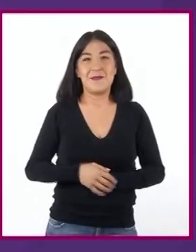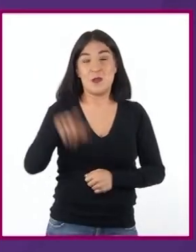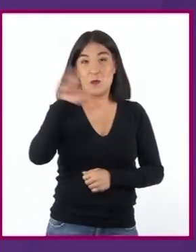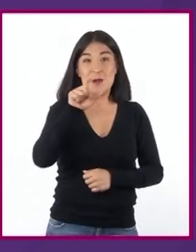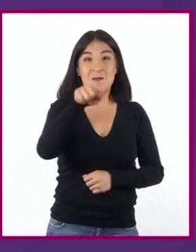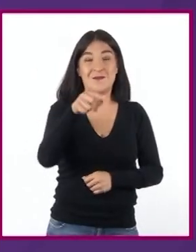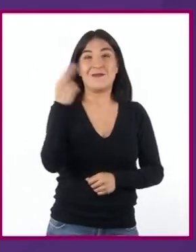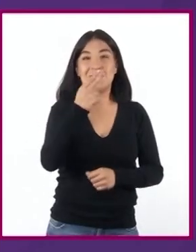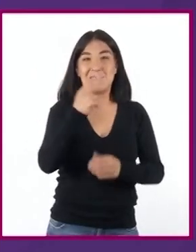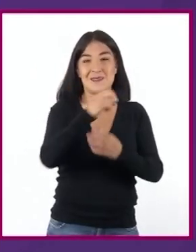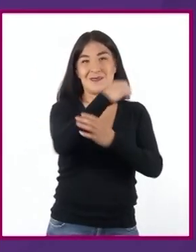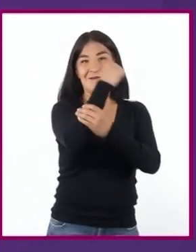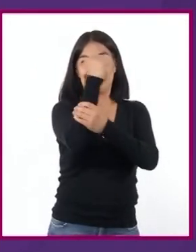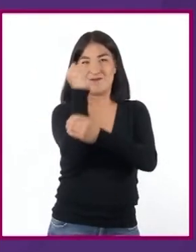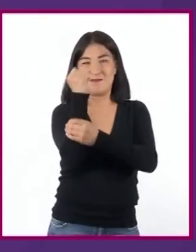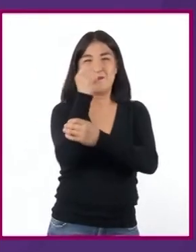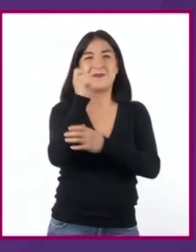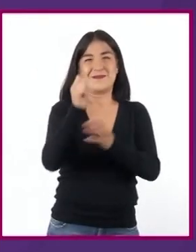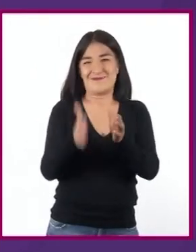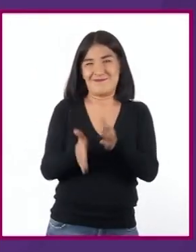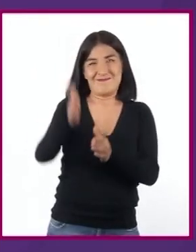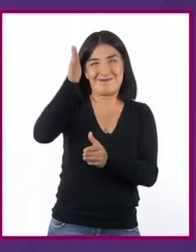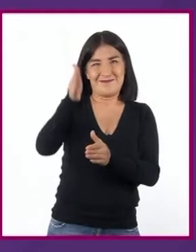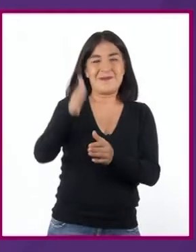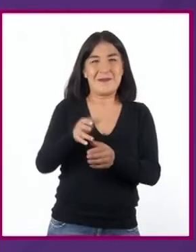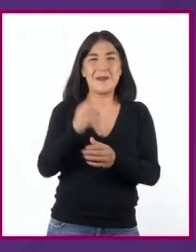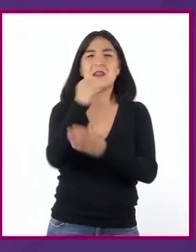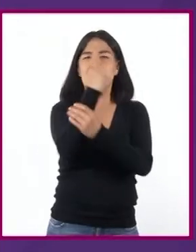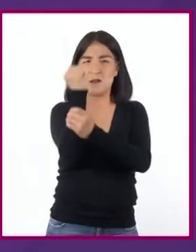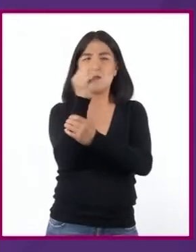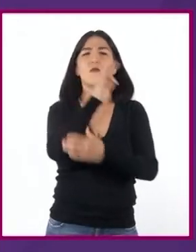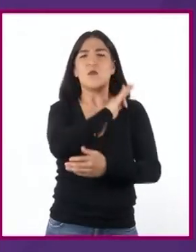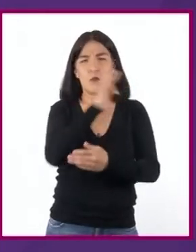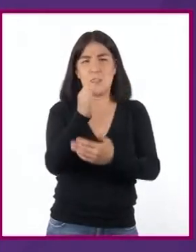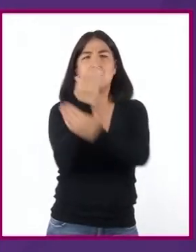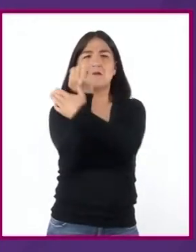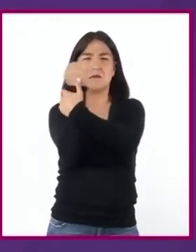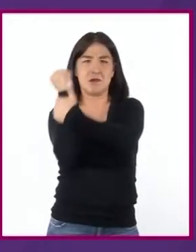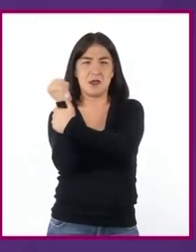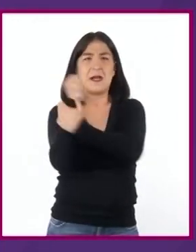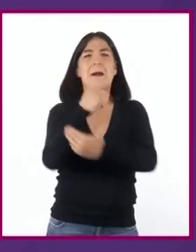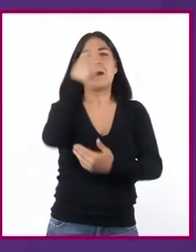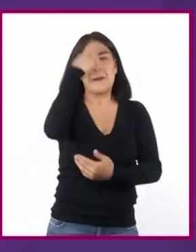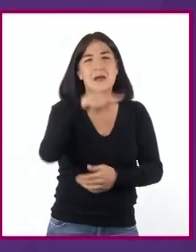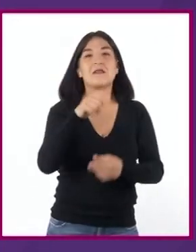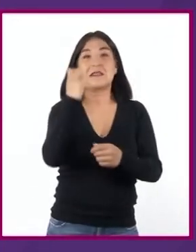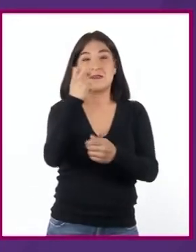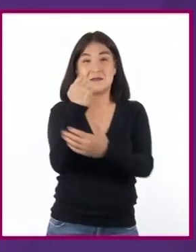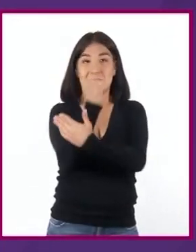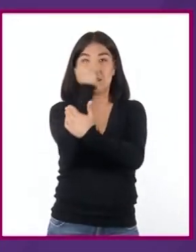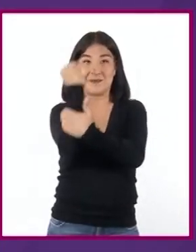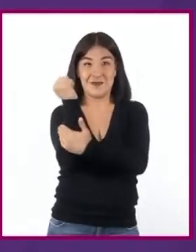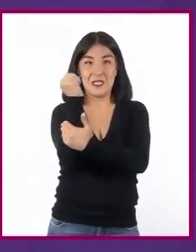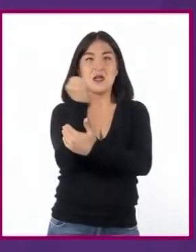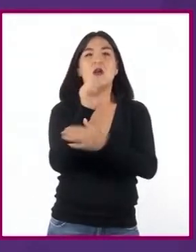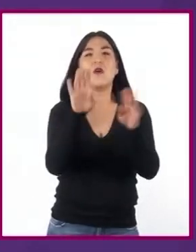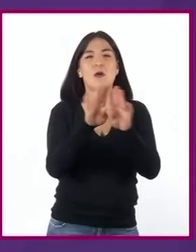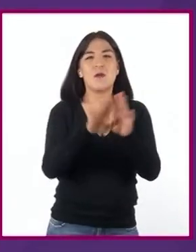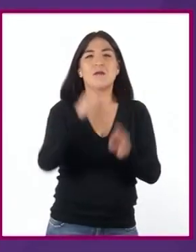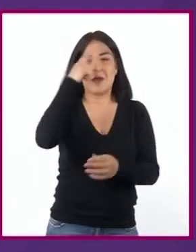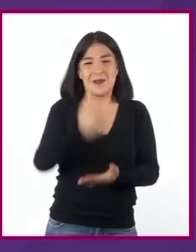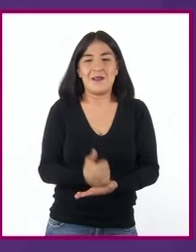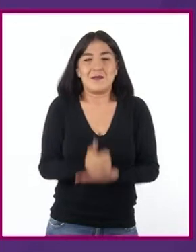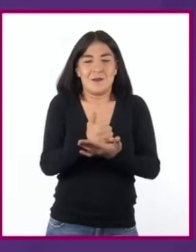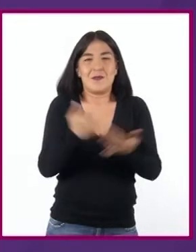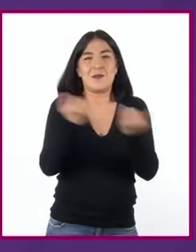necesites recargarte contra la pared, puedes hacerlo y además el efecto de recargarse contra la pared puede